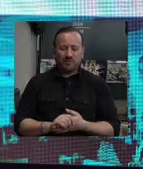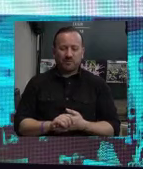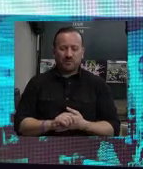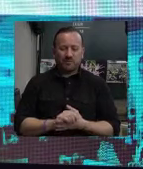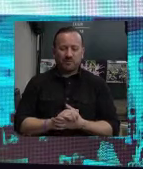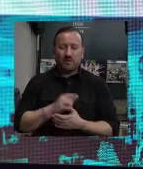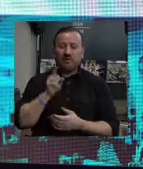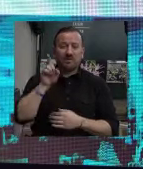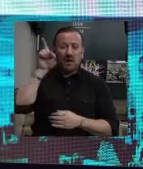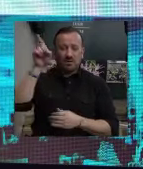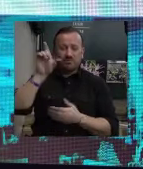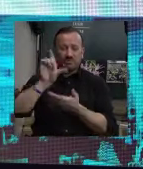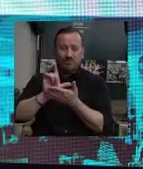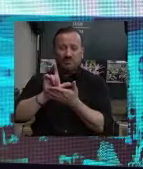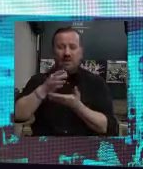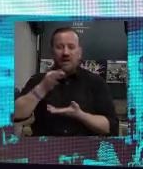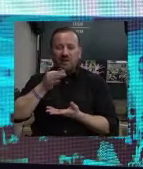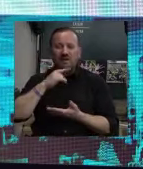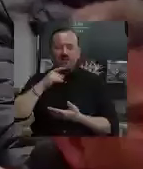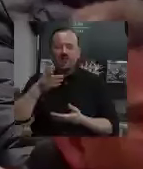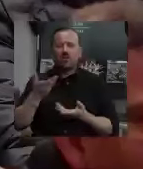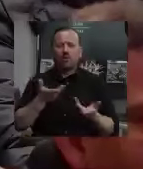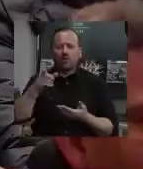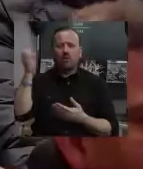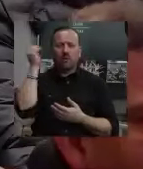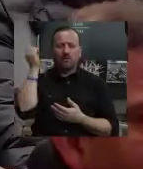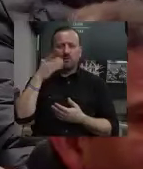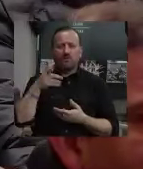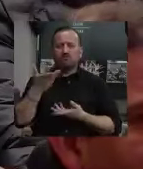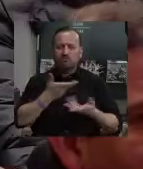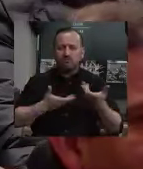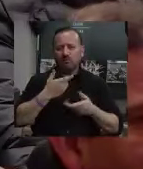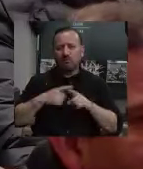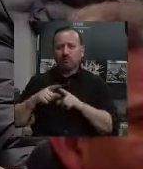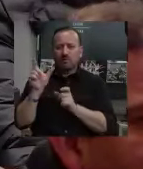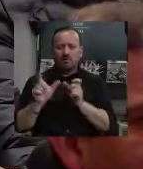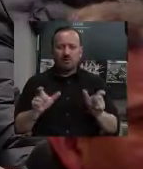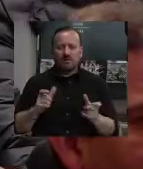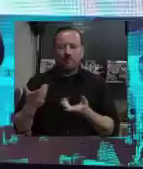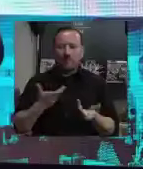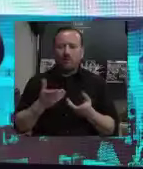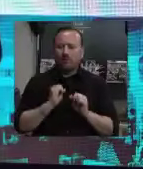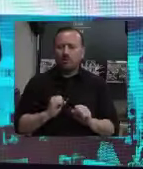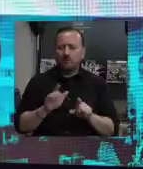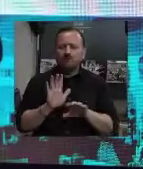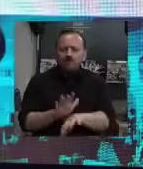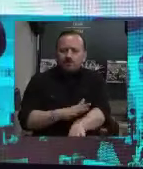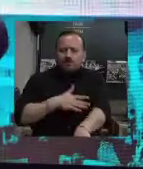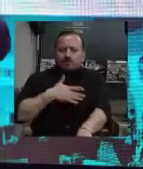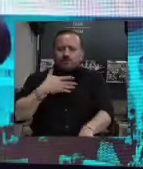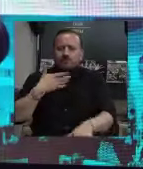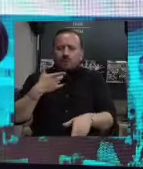Sí allá porque tú cómo aprendes interactuando Cómo podemos inspirarnos